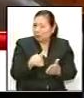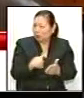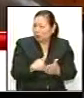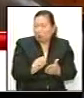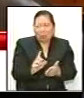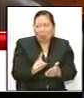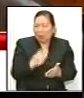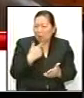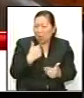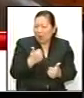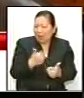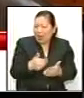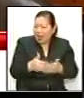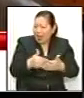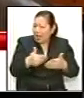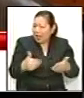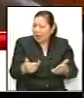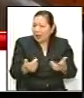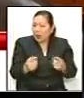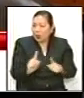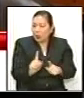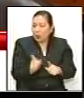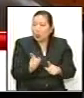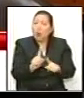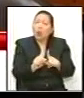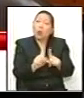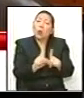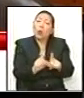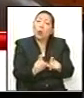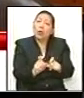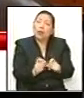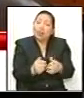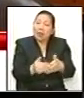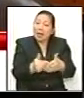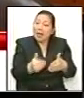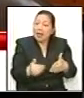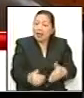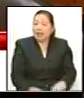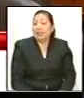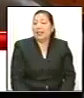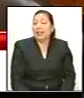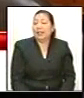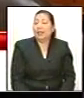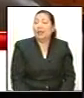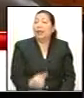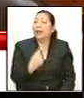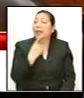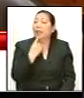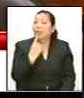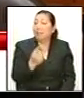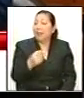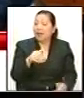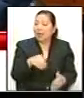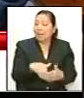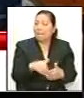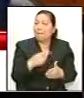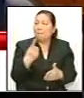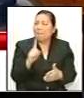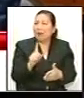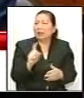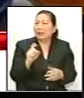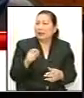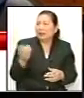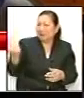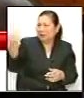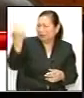no sería un buen precedente que a través de una cuestión previa se plantee una votación para requerir